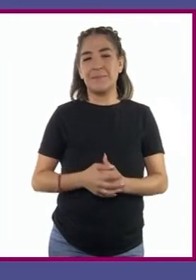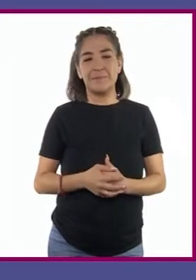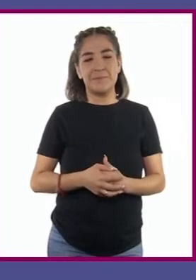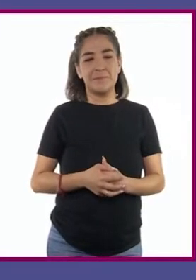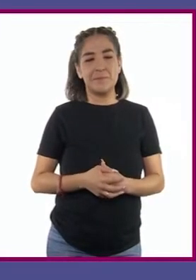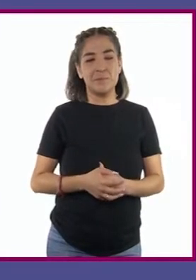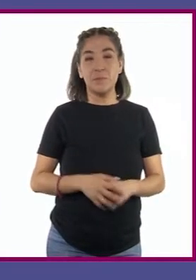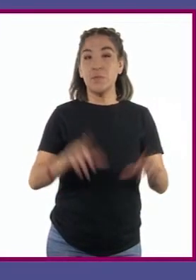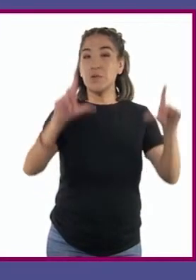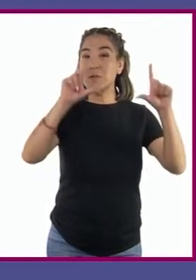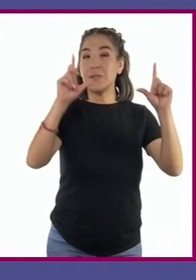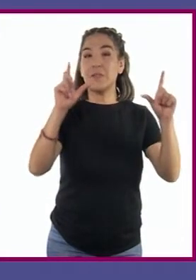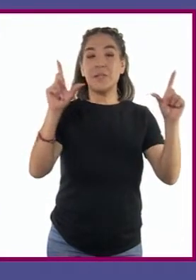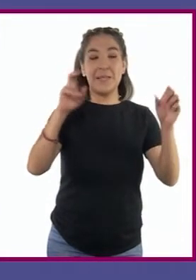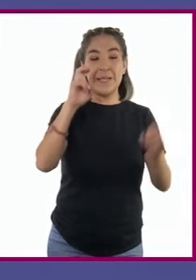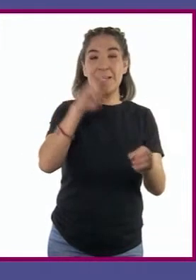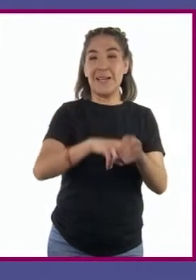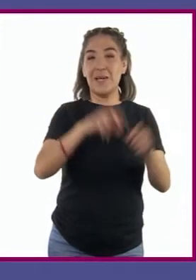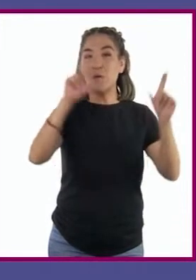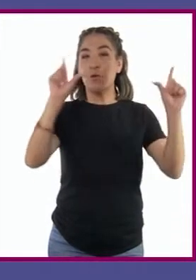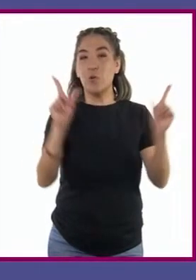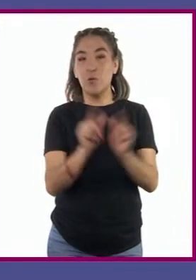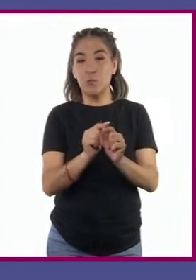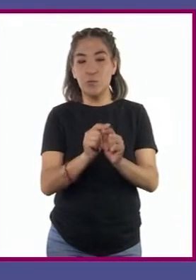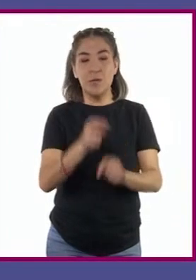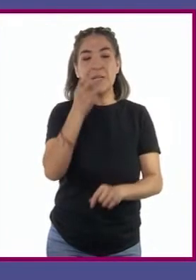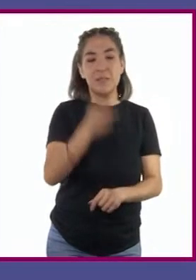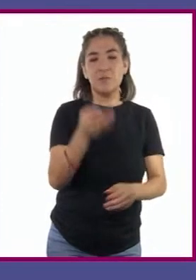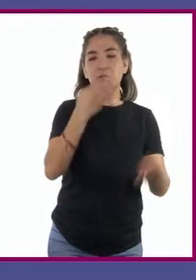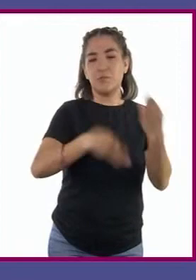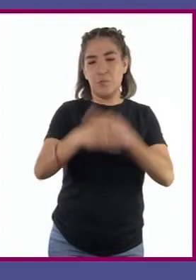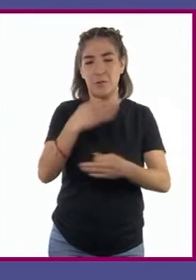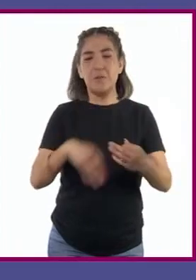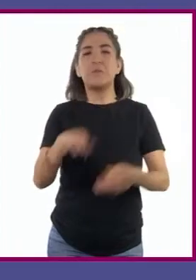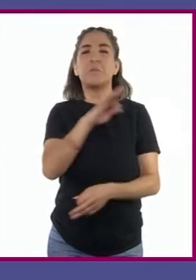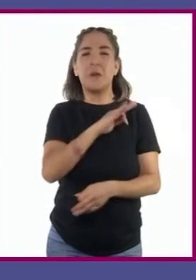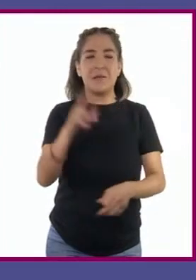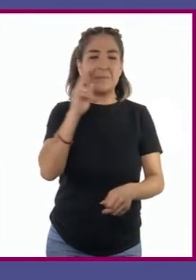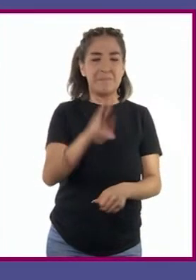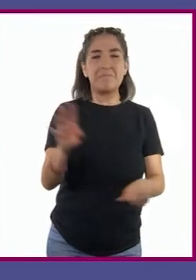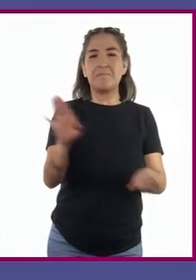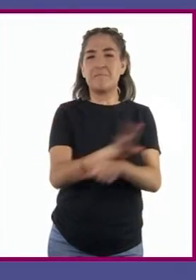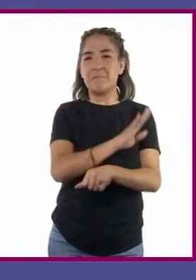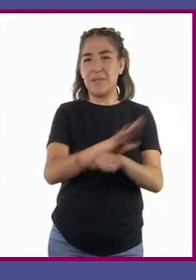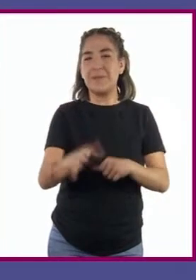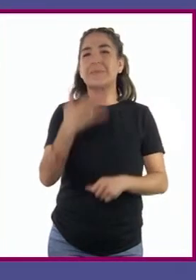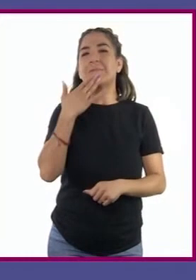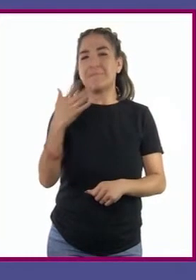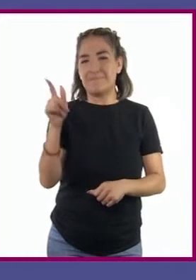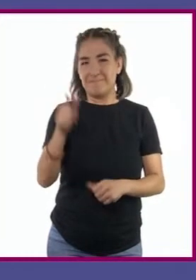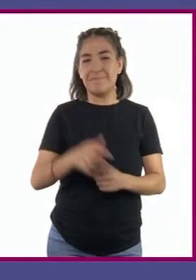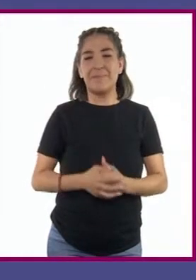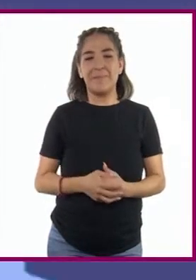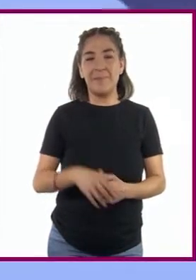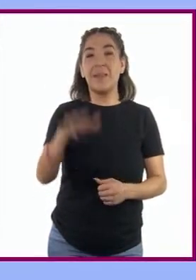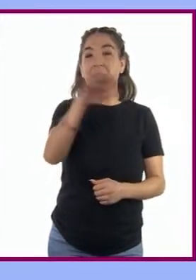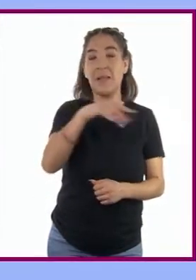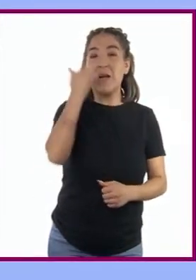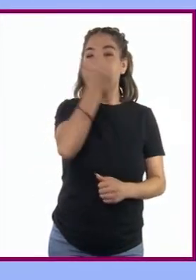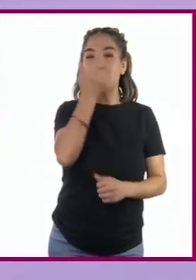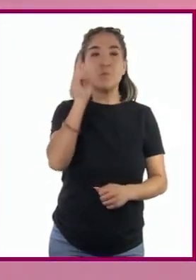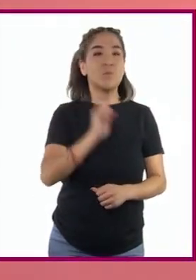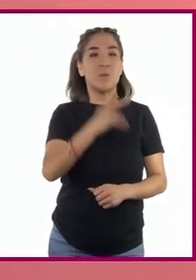en conclusión, con estas acciones todos nos veríamos beneficiados. Lo hiciste muy bien. Alumnas y